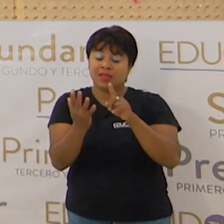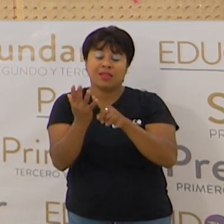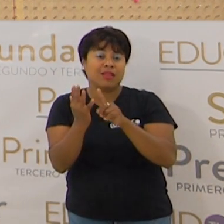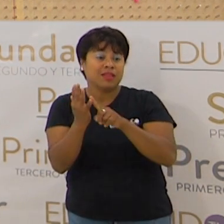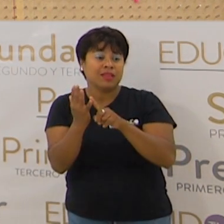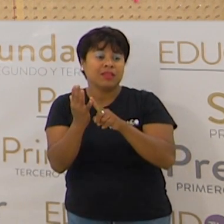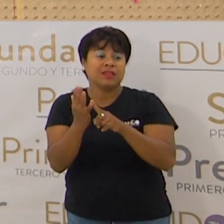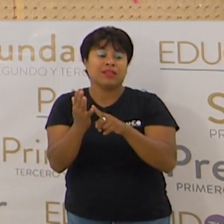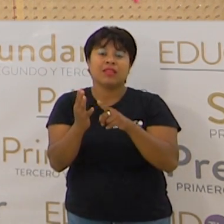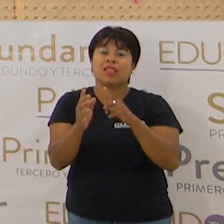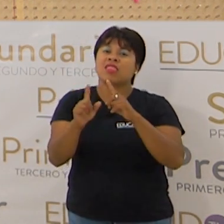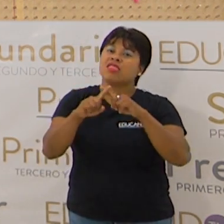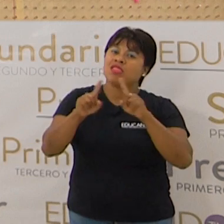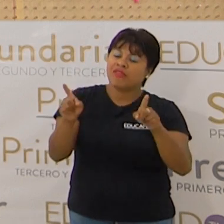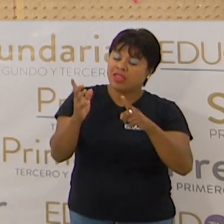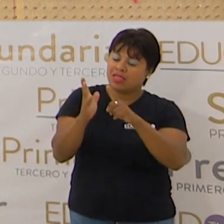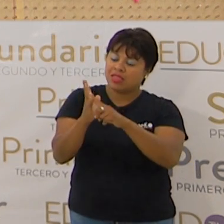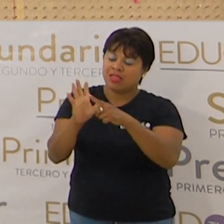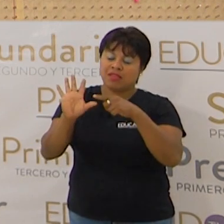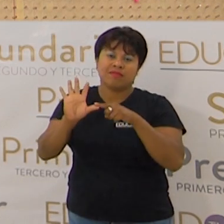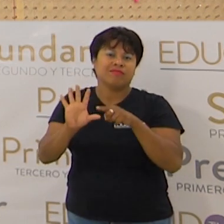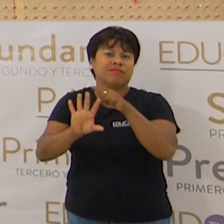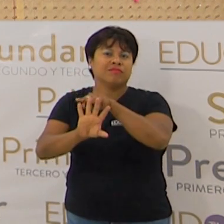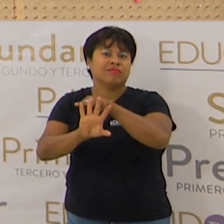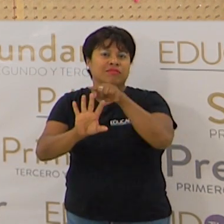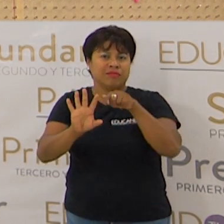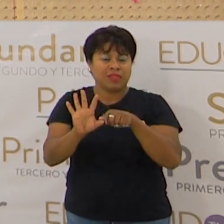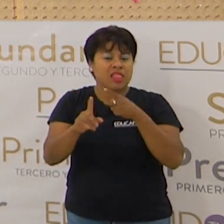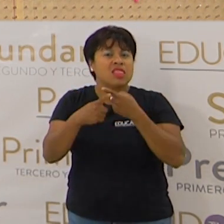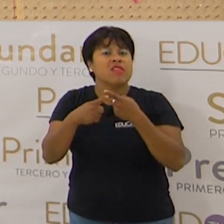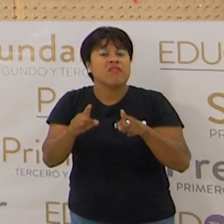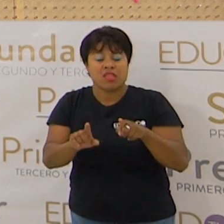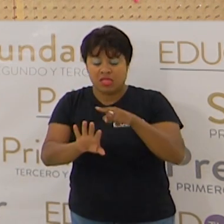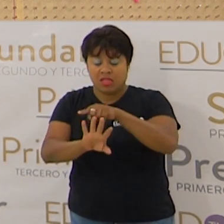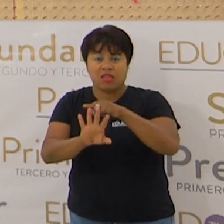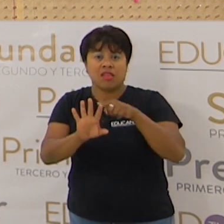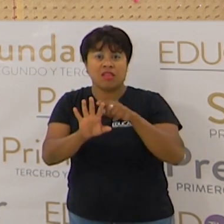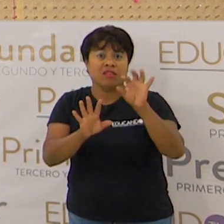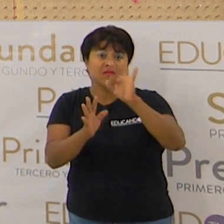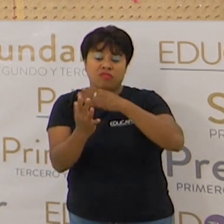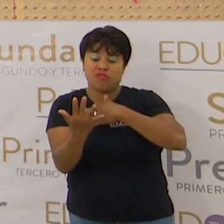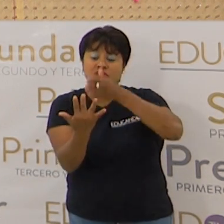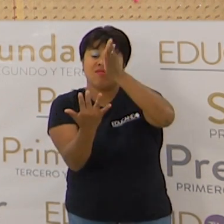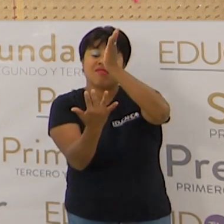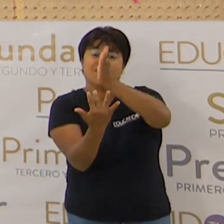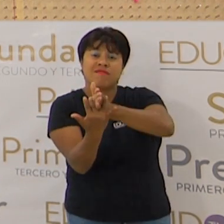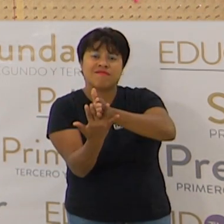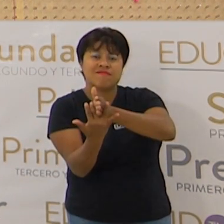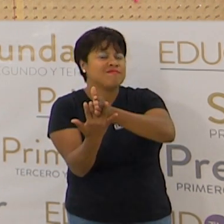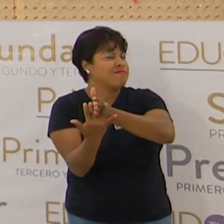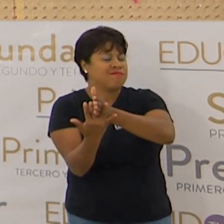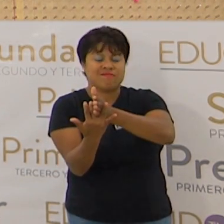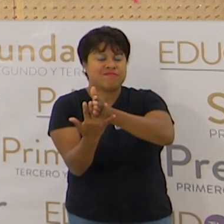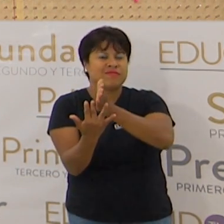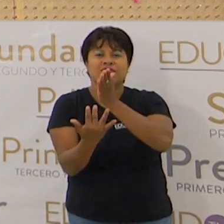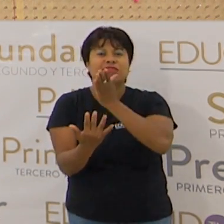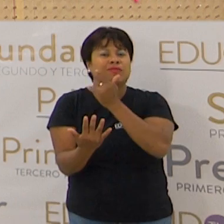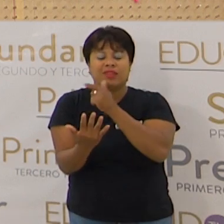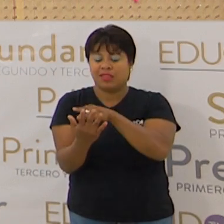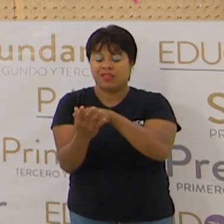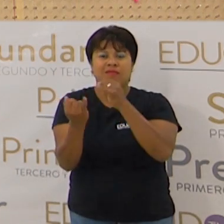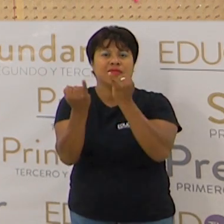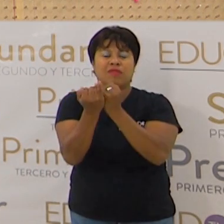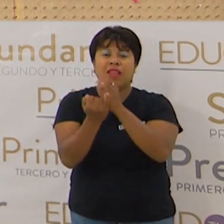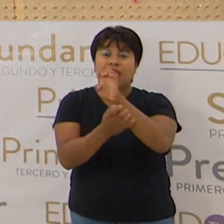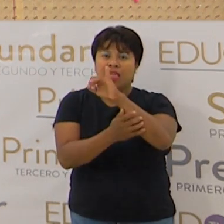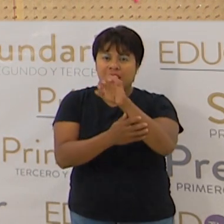este dedo es diferente a este. Por lo tanto, aunque la divida supuestamente a la mitad, no sería un eje